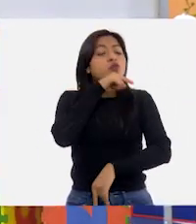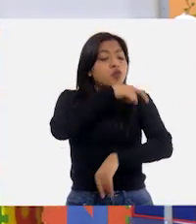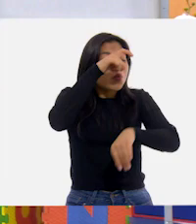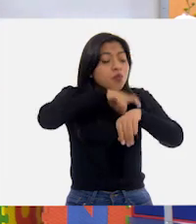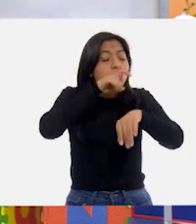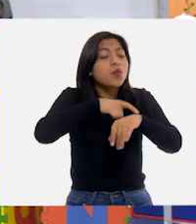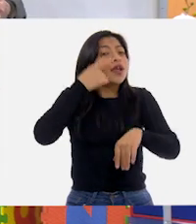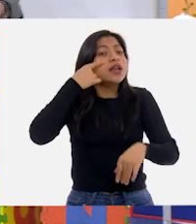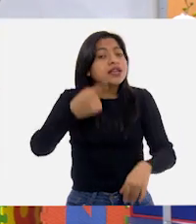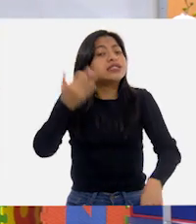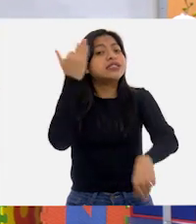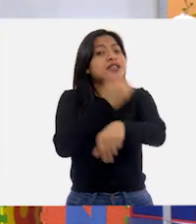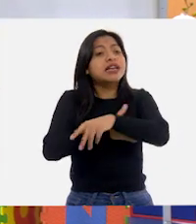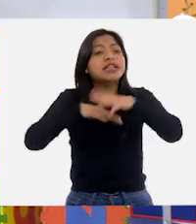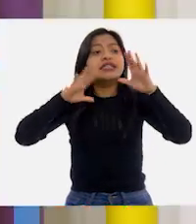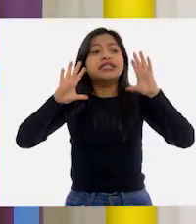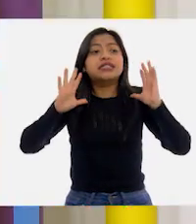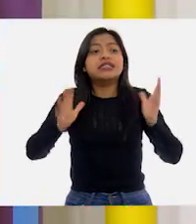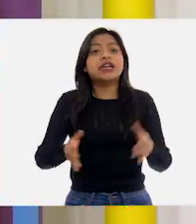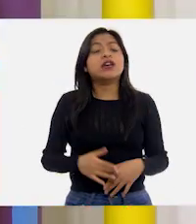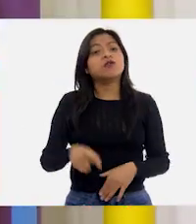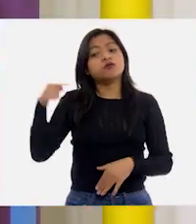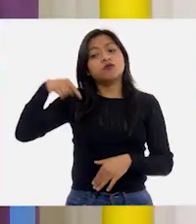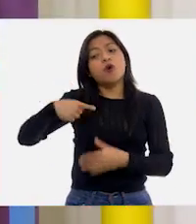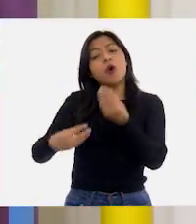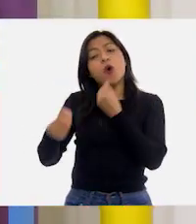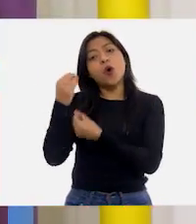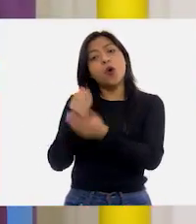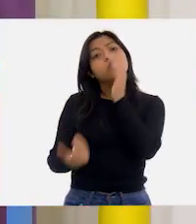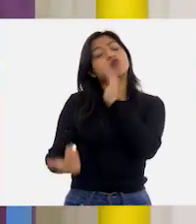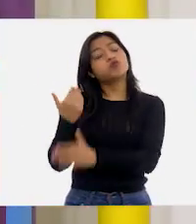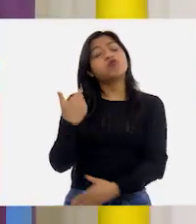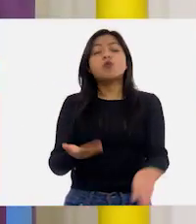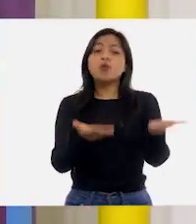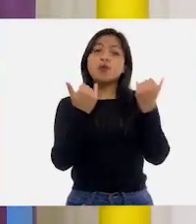tarde y nos espera el desayunito.